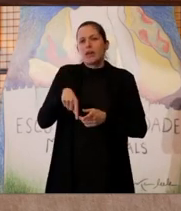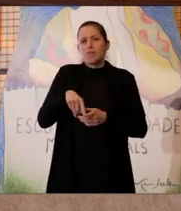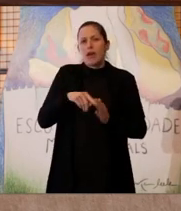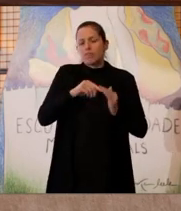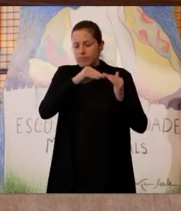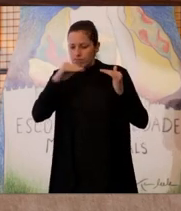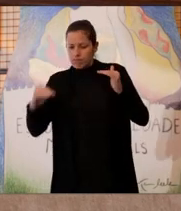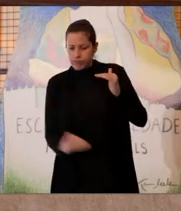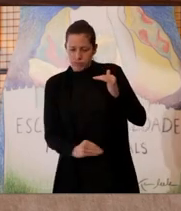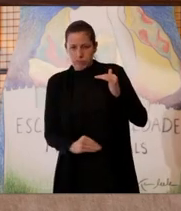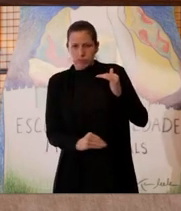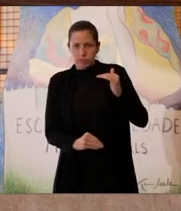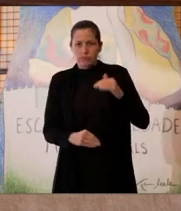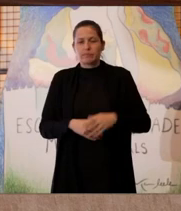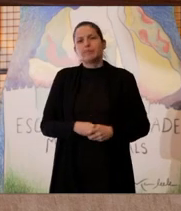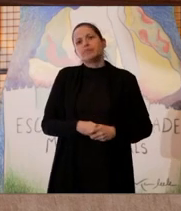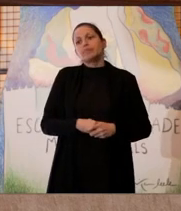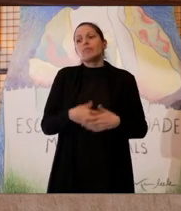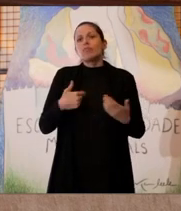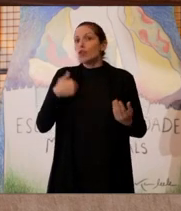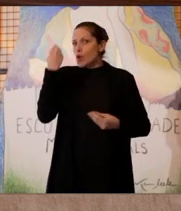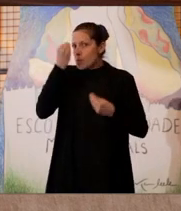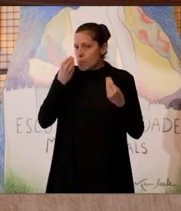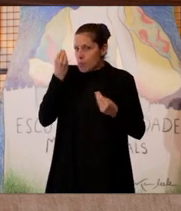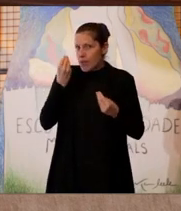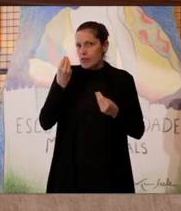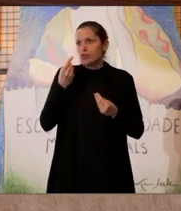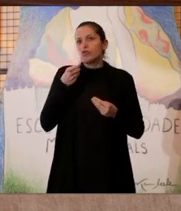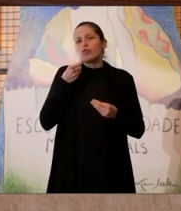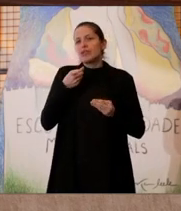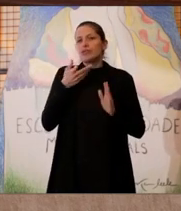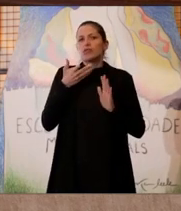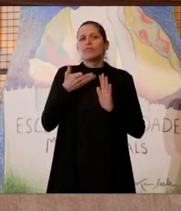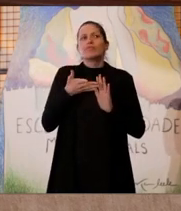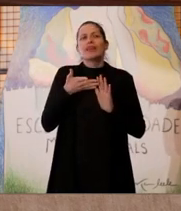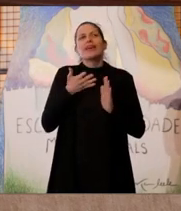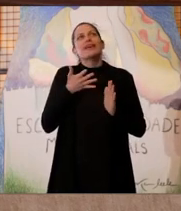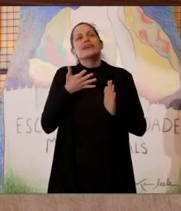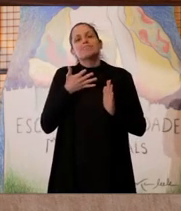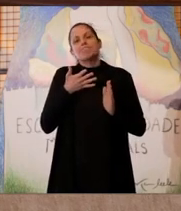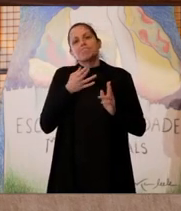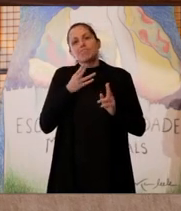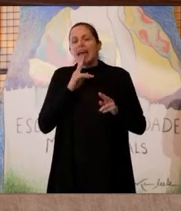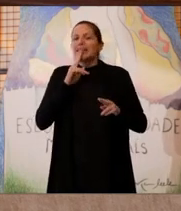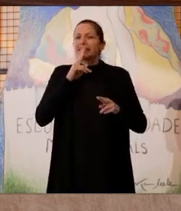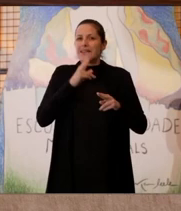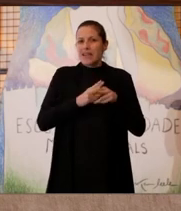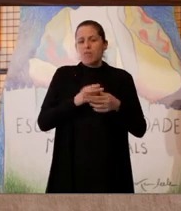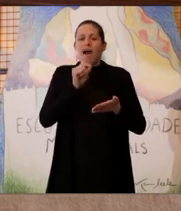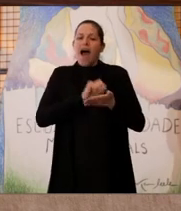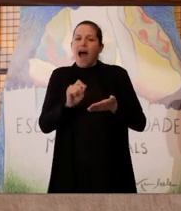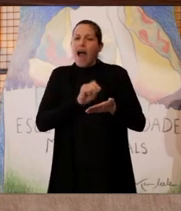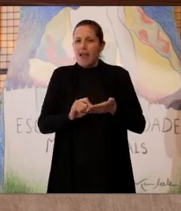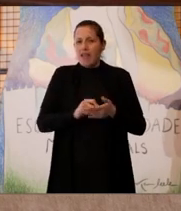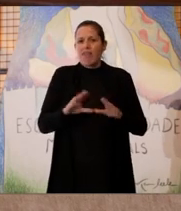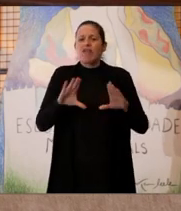yo creo que con esto sí que se puede hablar de una agenda feminista global que adquirirá formas diversas y